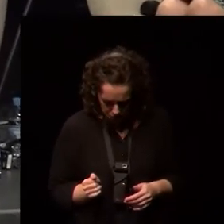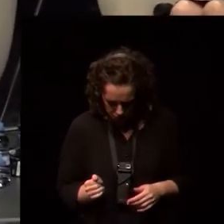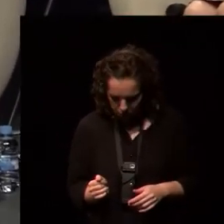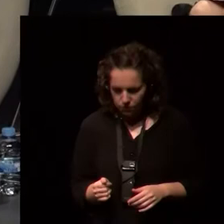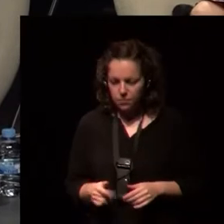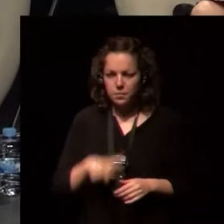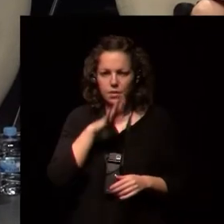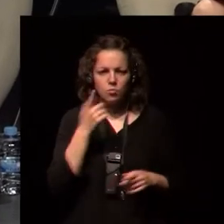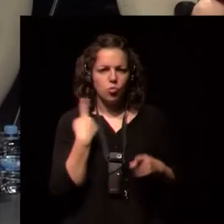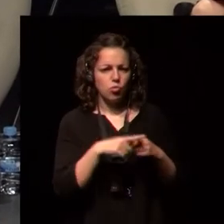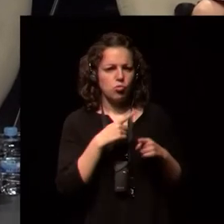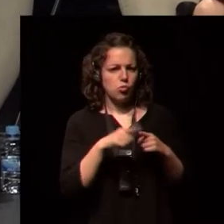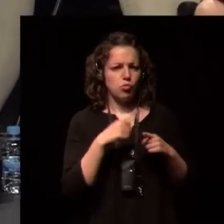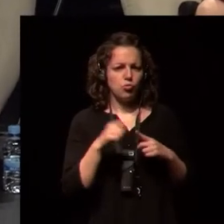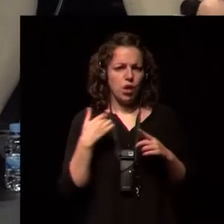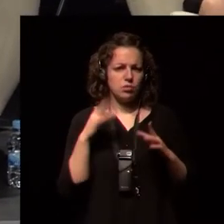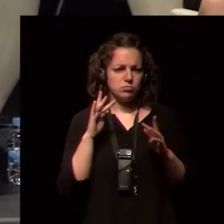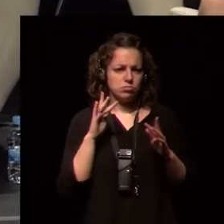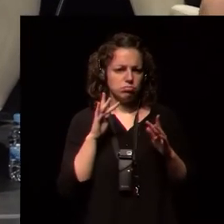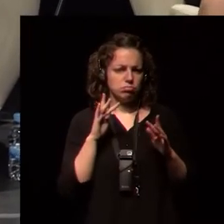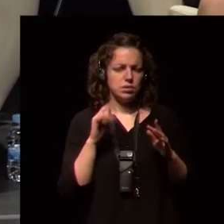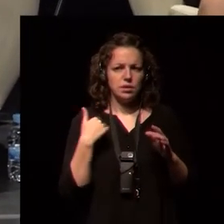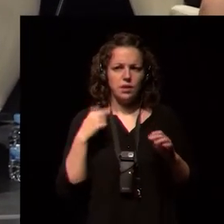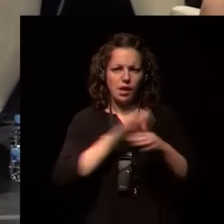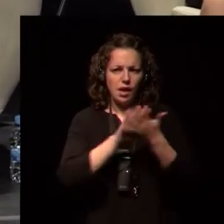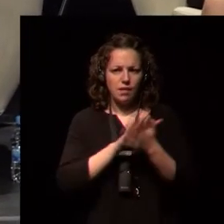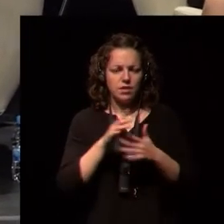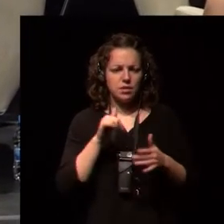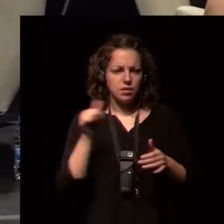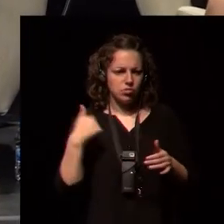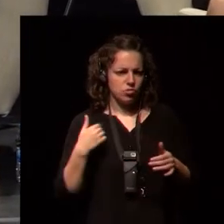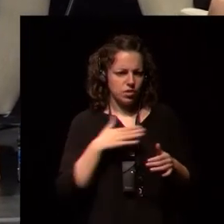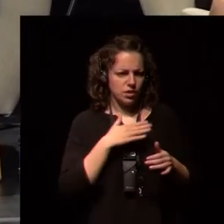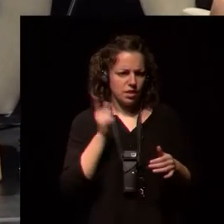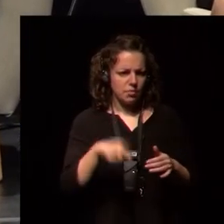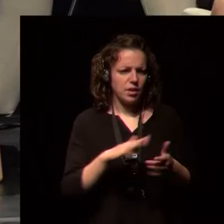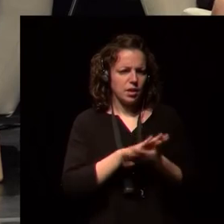Has tocado una serie de cosas que yo he intentado también tocar, sobre todo la última cuestión